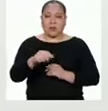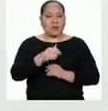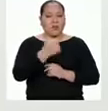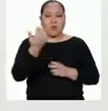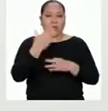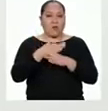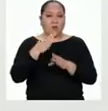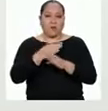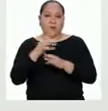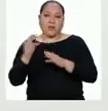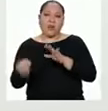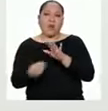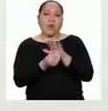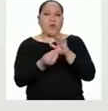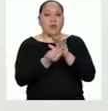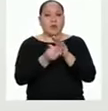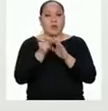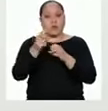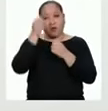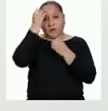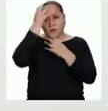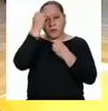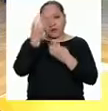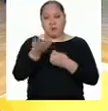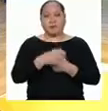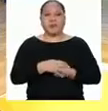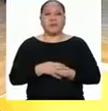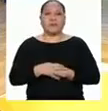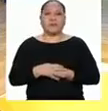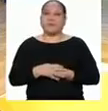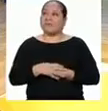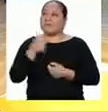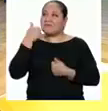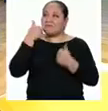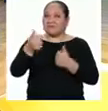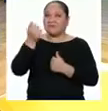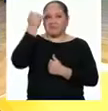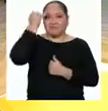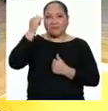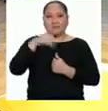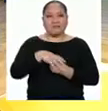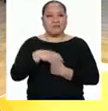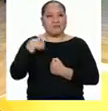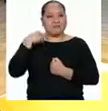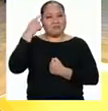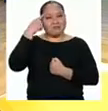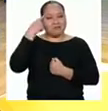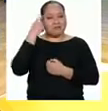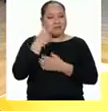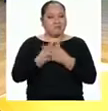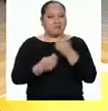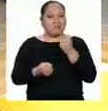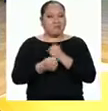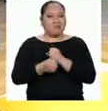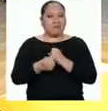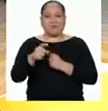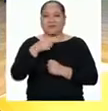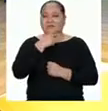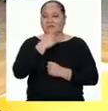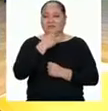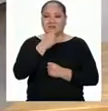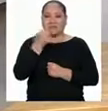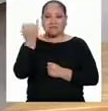tipo que complementa la información de la encuesta. ¡Qué buena idea! Creo que haré ambas. Ya saben que me